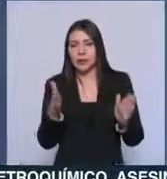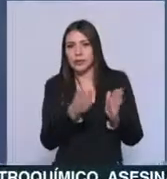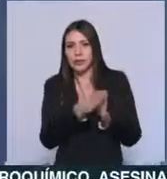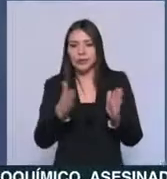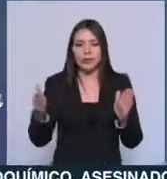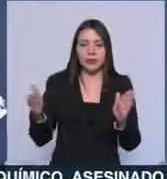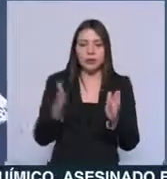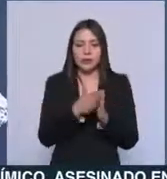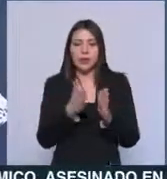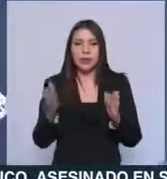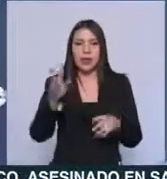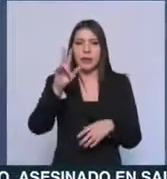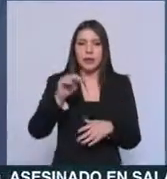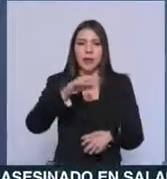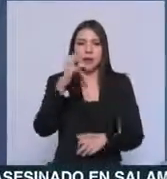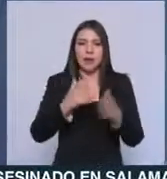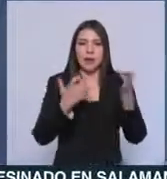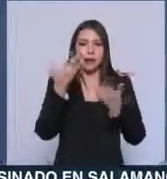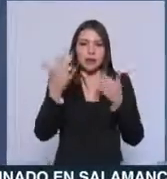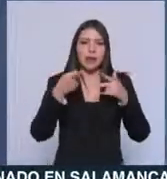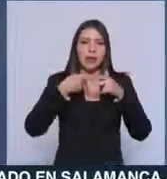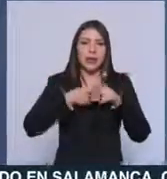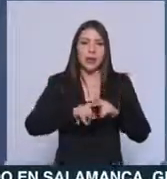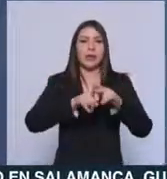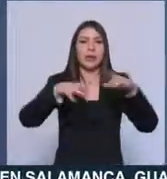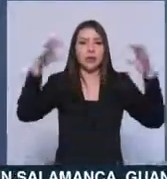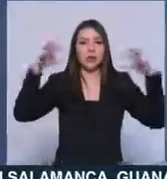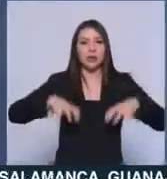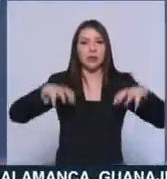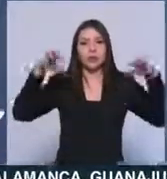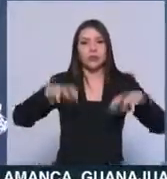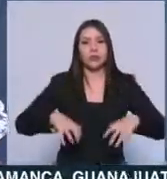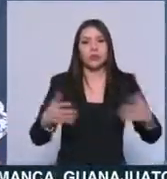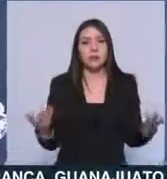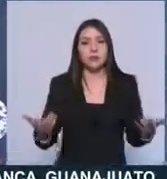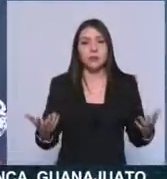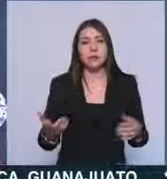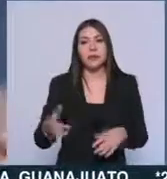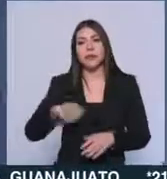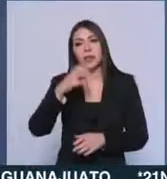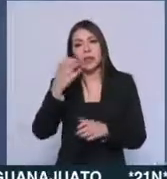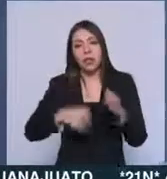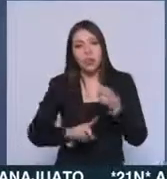en donde va a terminar los incendios y van a empezar las lluvias. Entonces, pues terminamos con